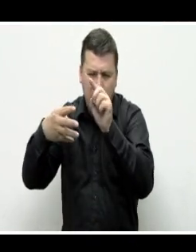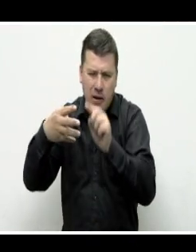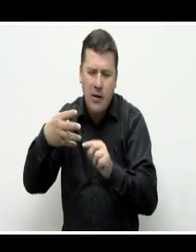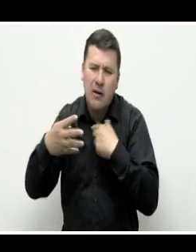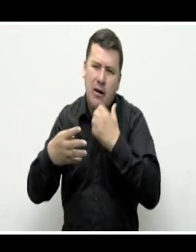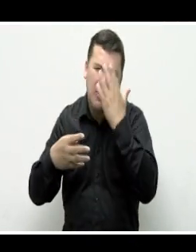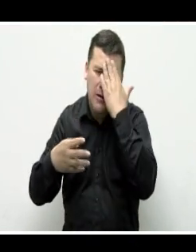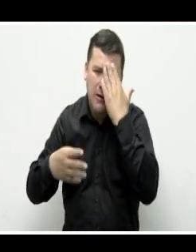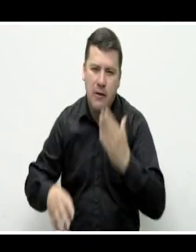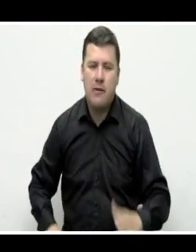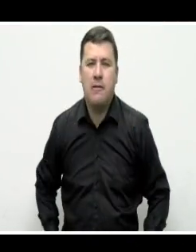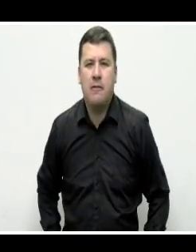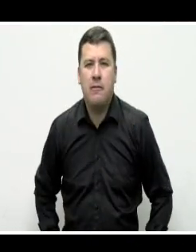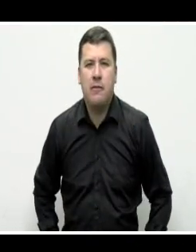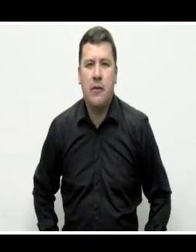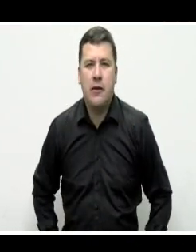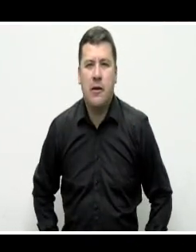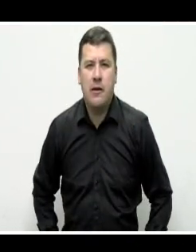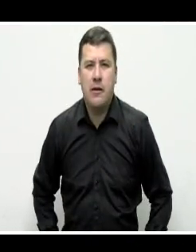que mirar.